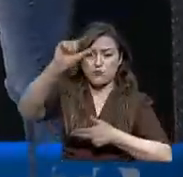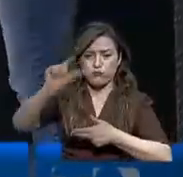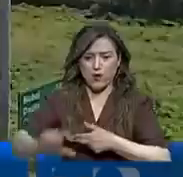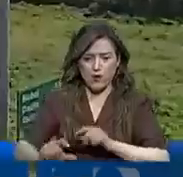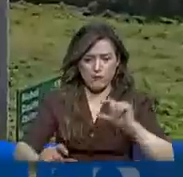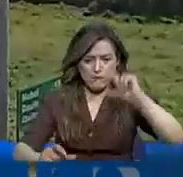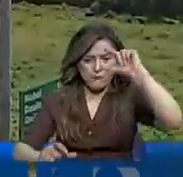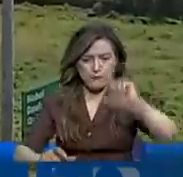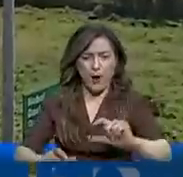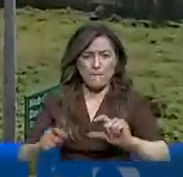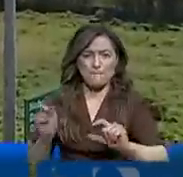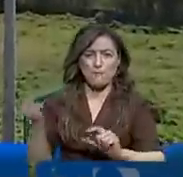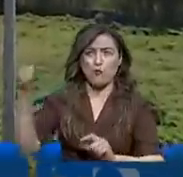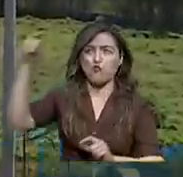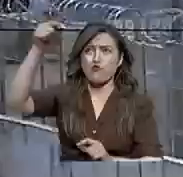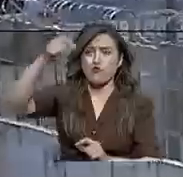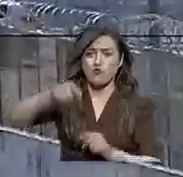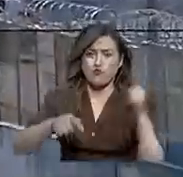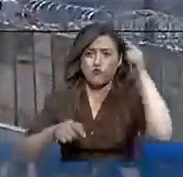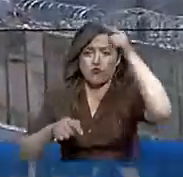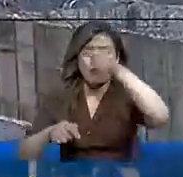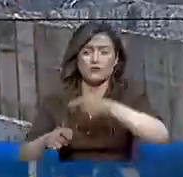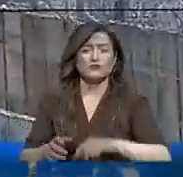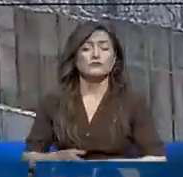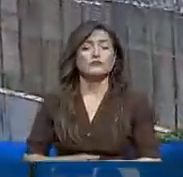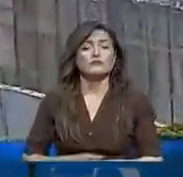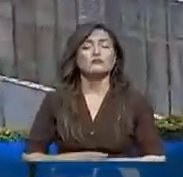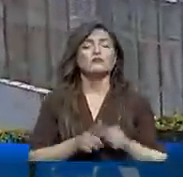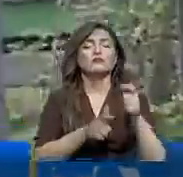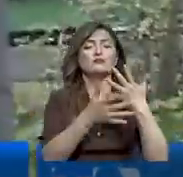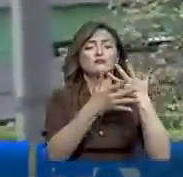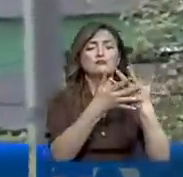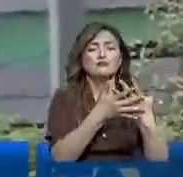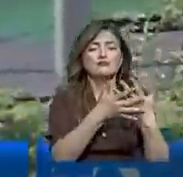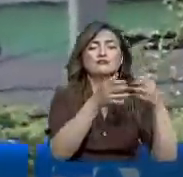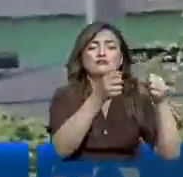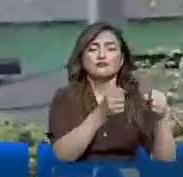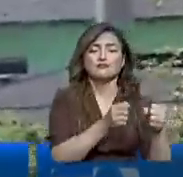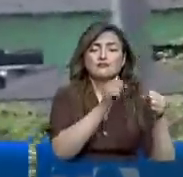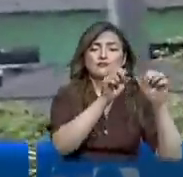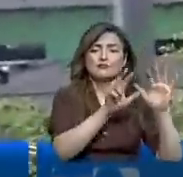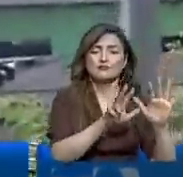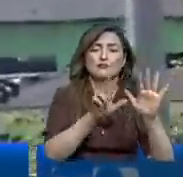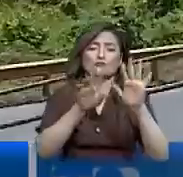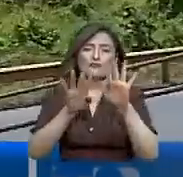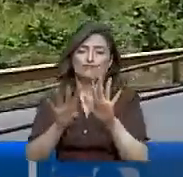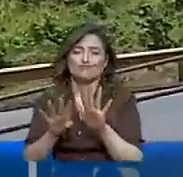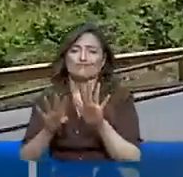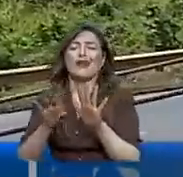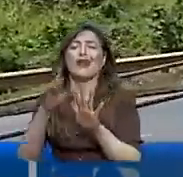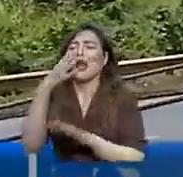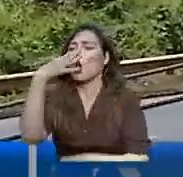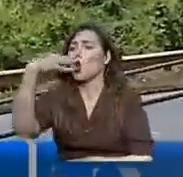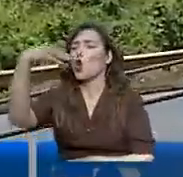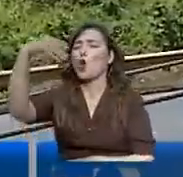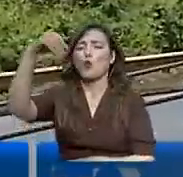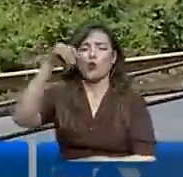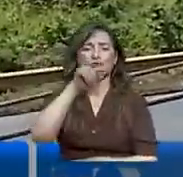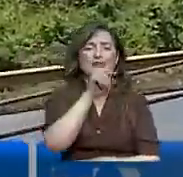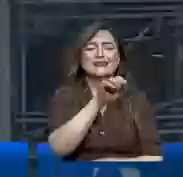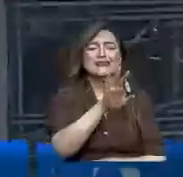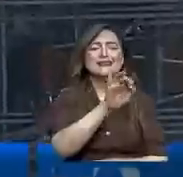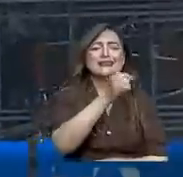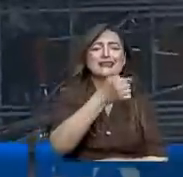se encontraron todo comenzó cuando pepe el es de los pabellones 89 donde están recluidos los integrantes de las bandas los lobos nos dijeron que